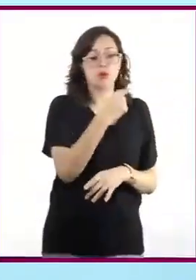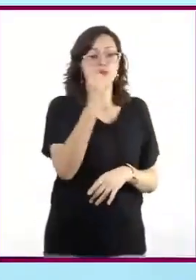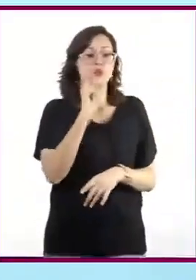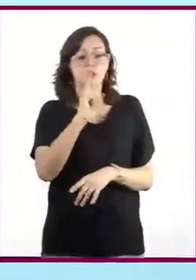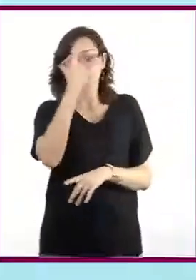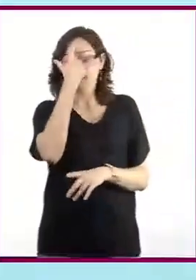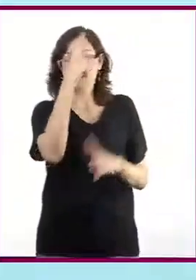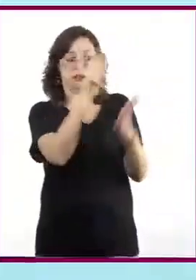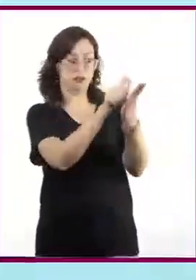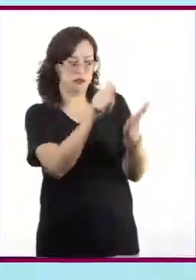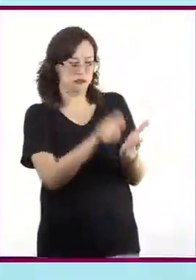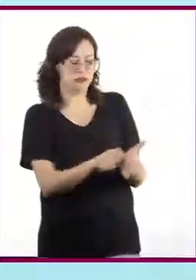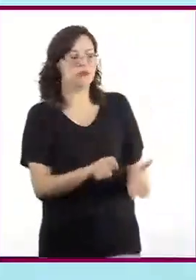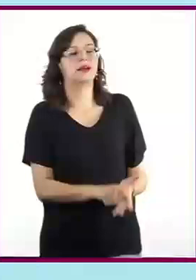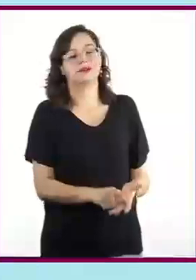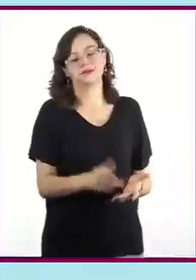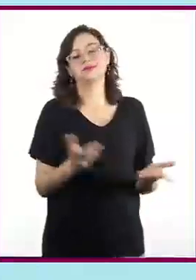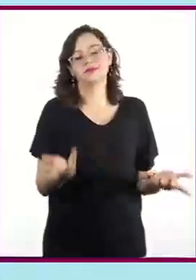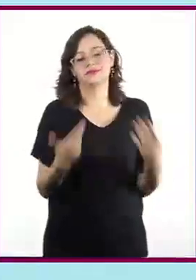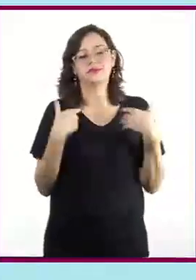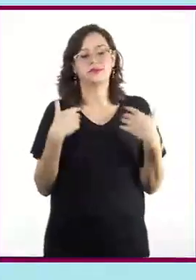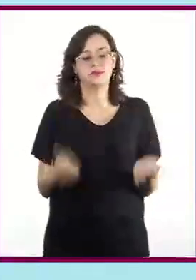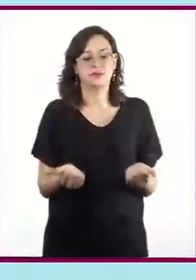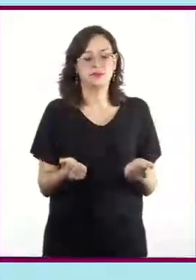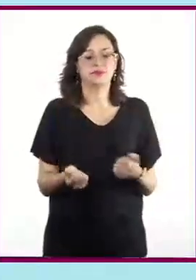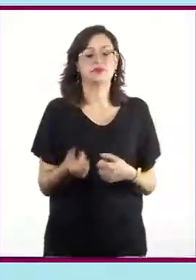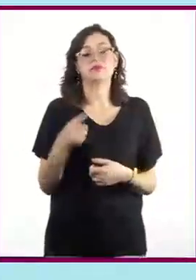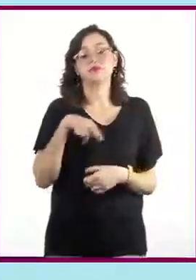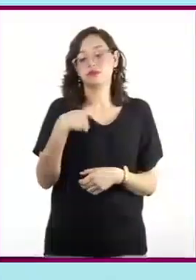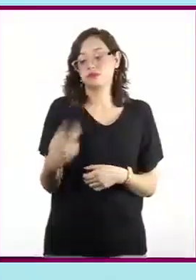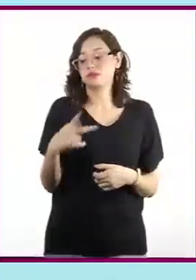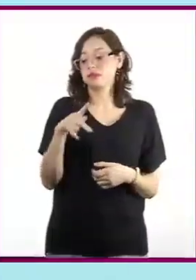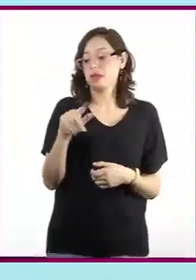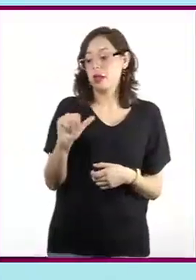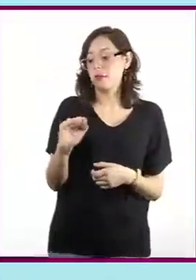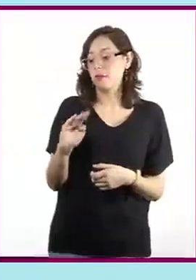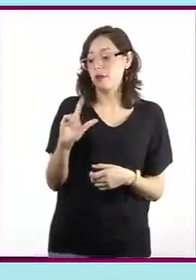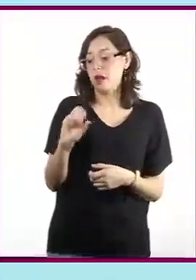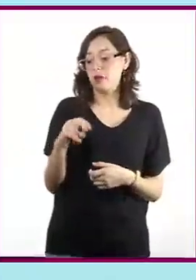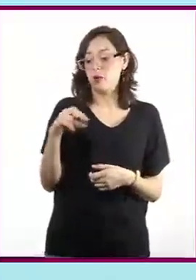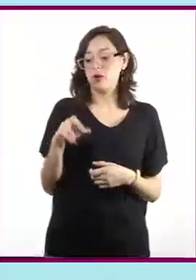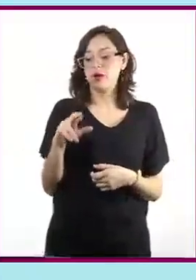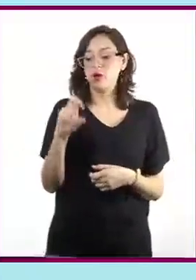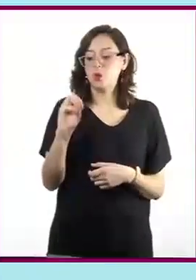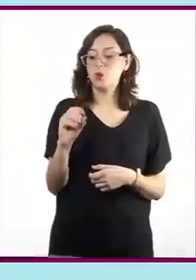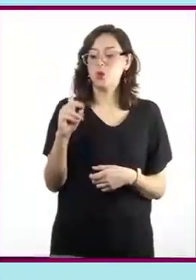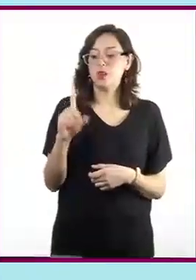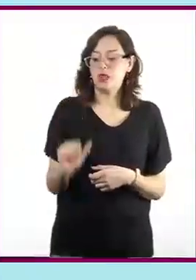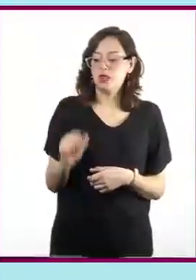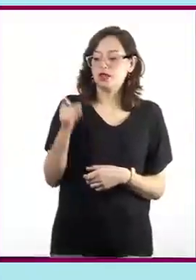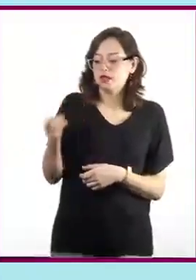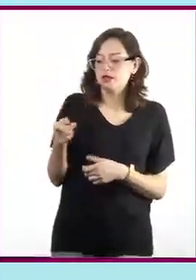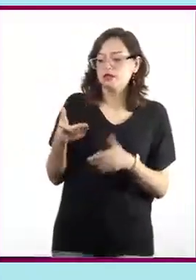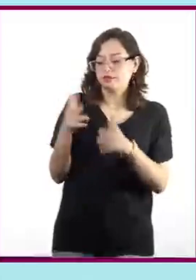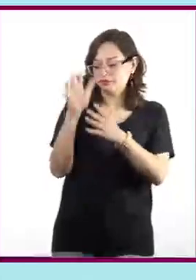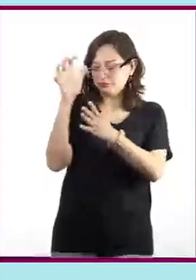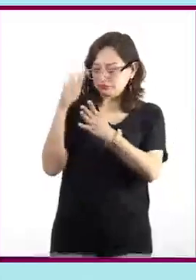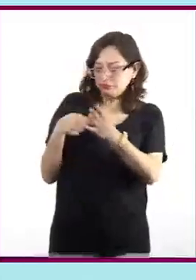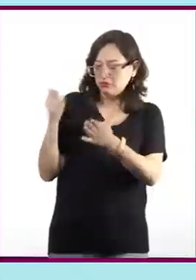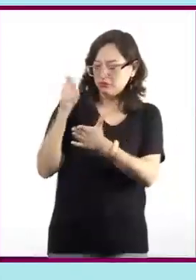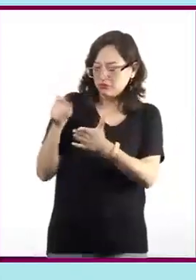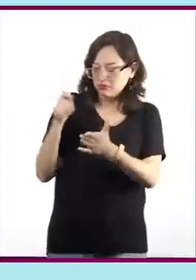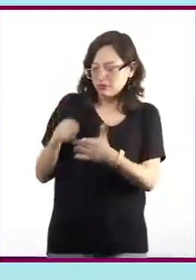al poeta. Si revisamos la biografía del poeta chileno Pablo Neruda, podemos intuir a qué época o corriente